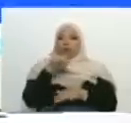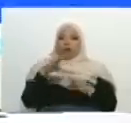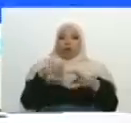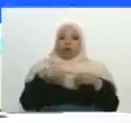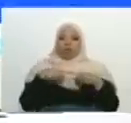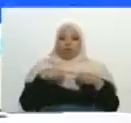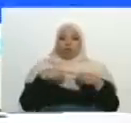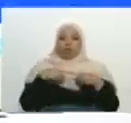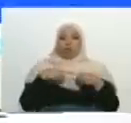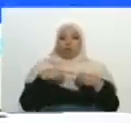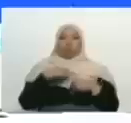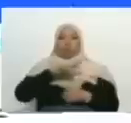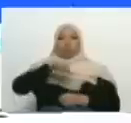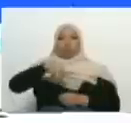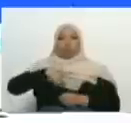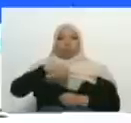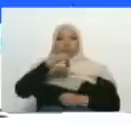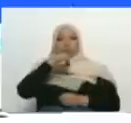reconocida por la OFAC